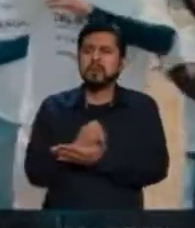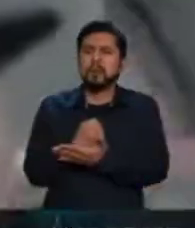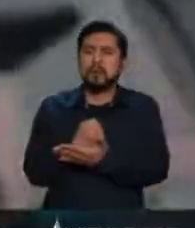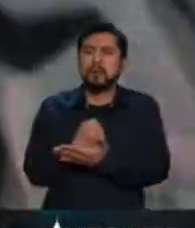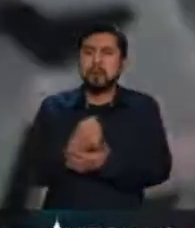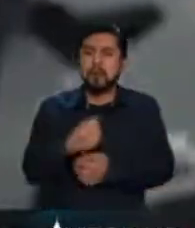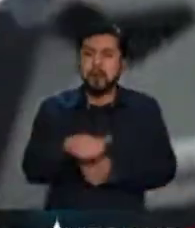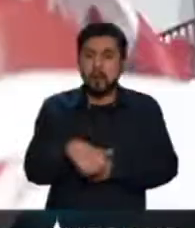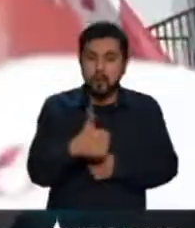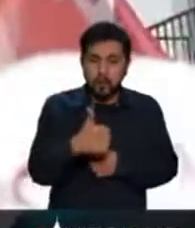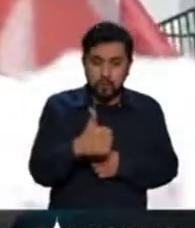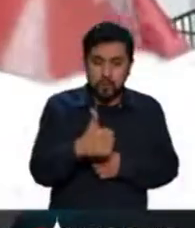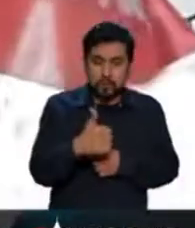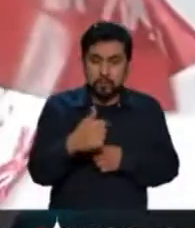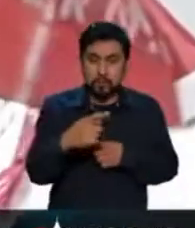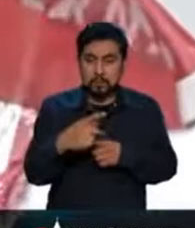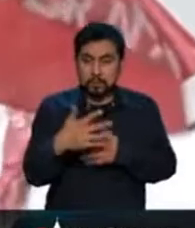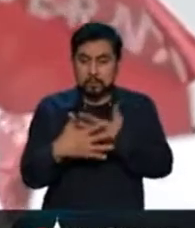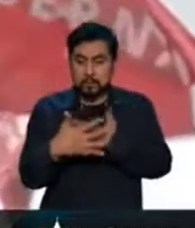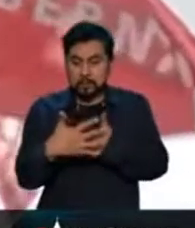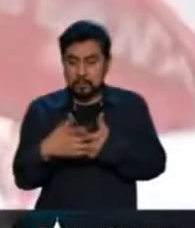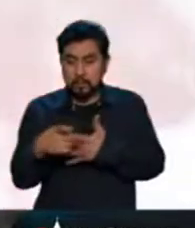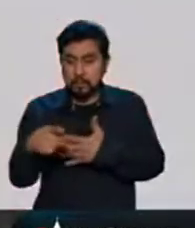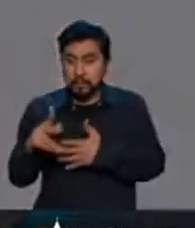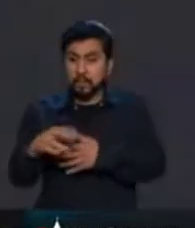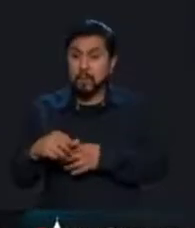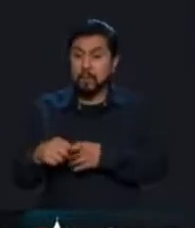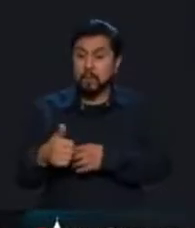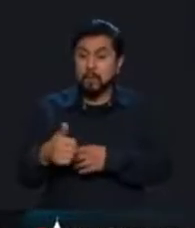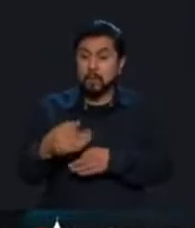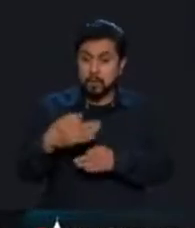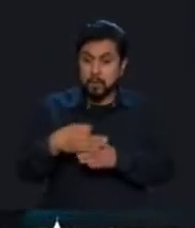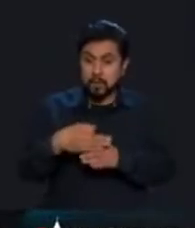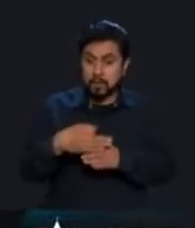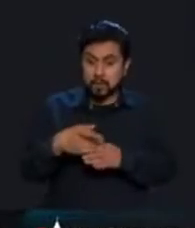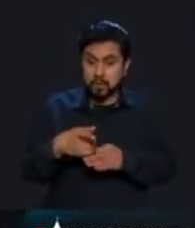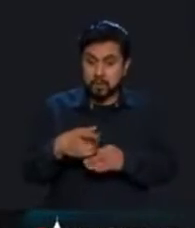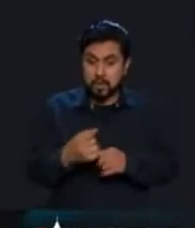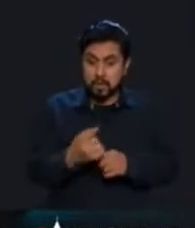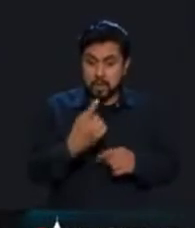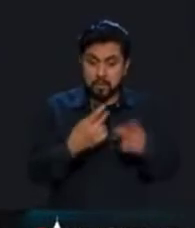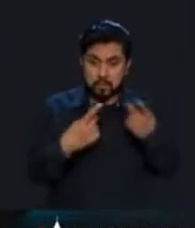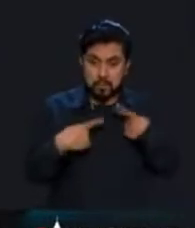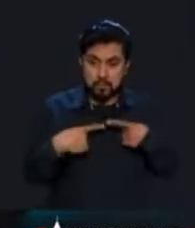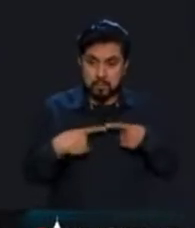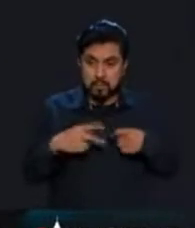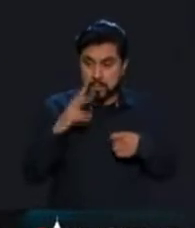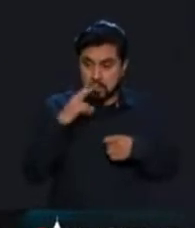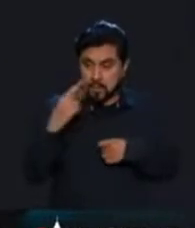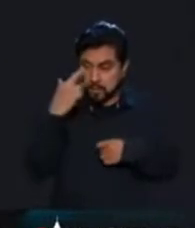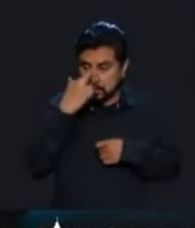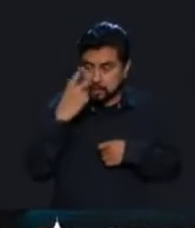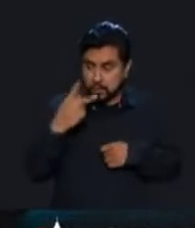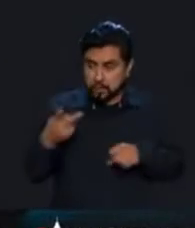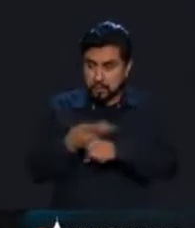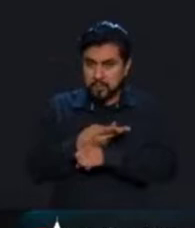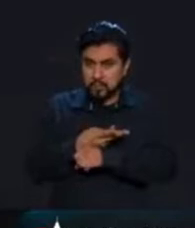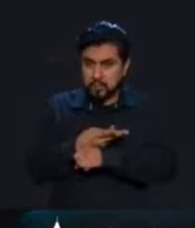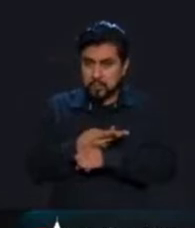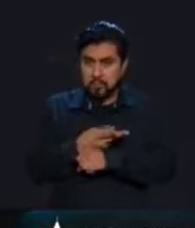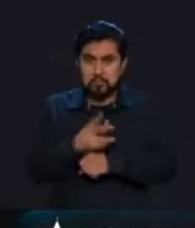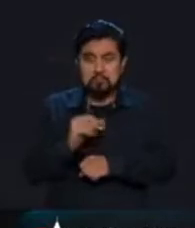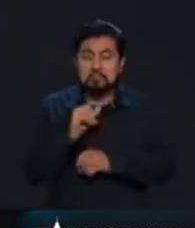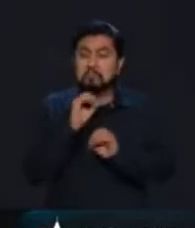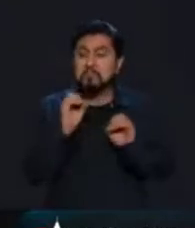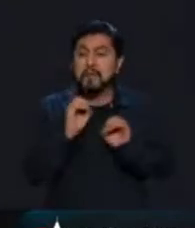15. Ese fenómeno, nadie ha hecho el postmortem de lo que pasó ahí, pero en realidad lo que te